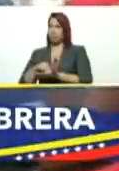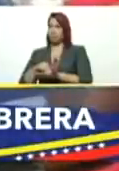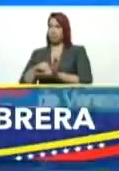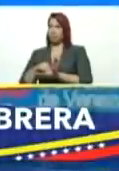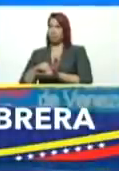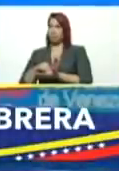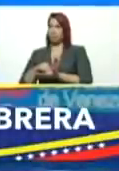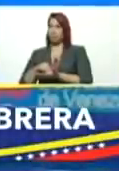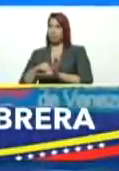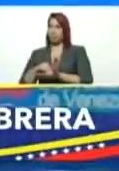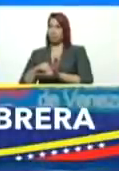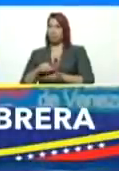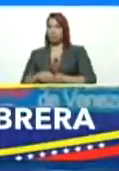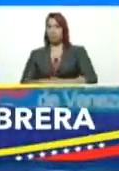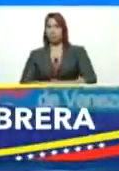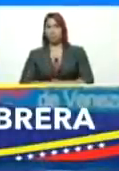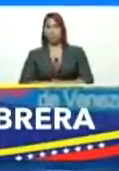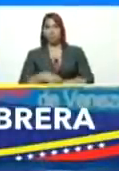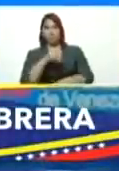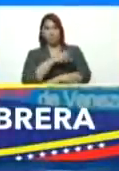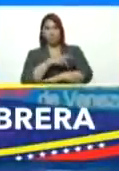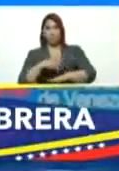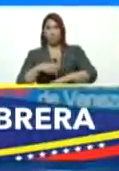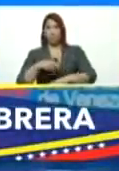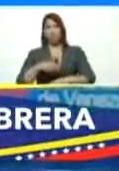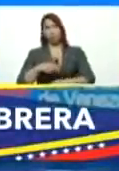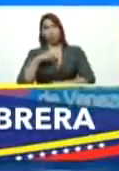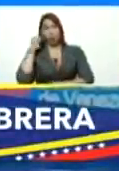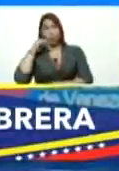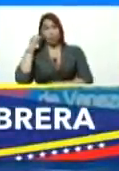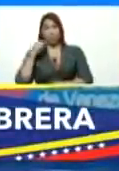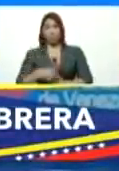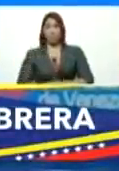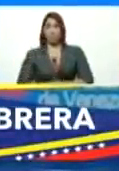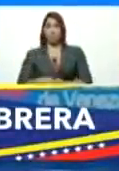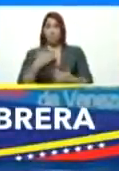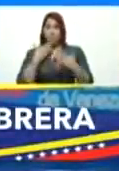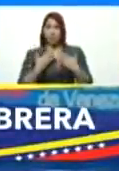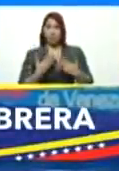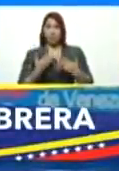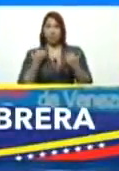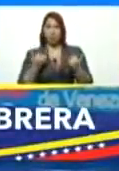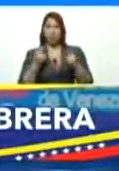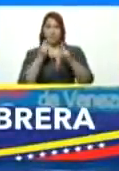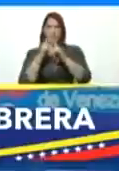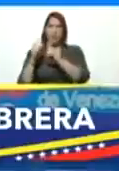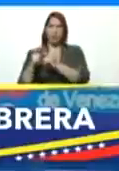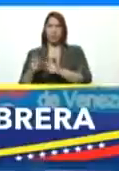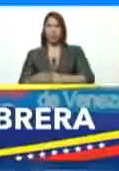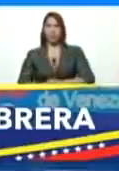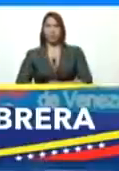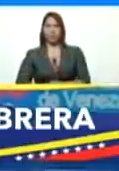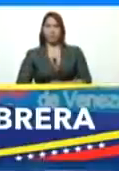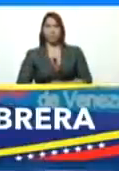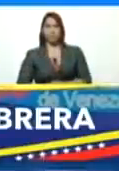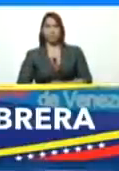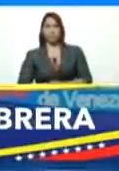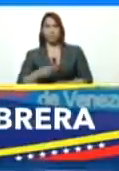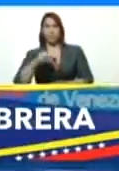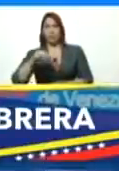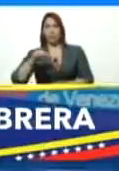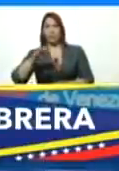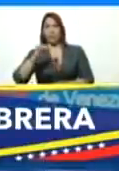parroquia sucre bueno mirando y sucre dos libertadores gracias karen vamos a dar la palabra ahora a maría alejandra